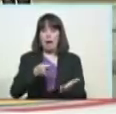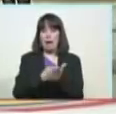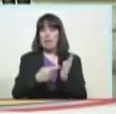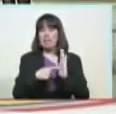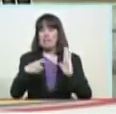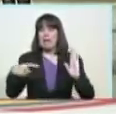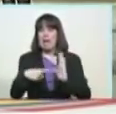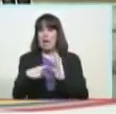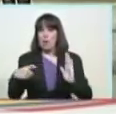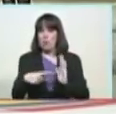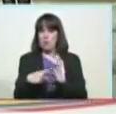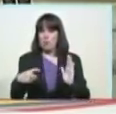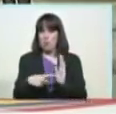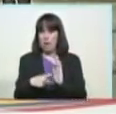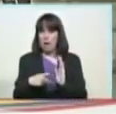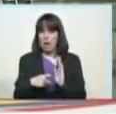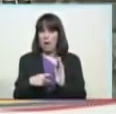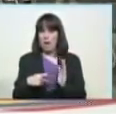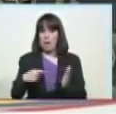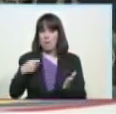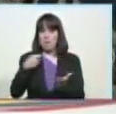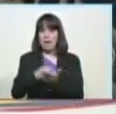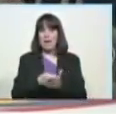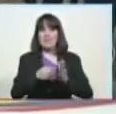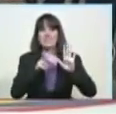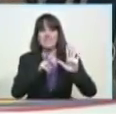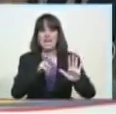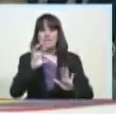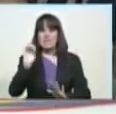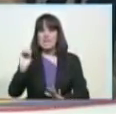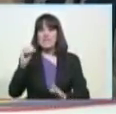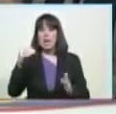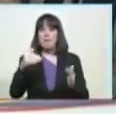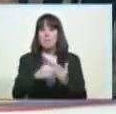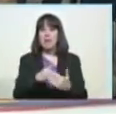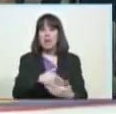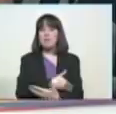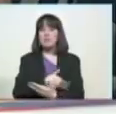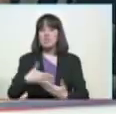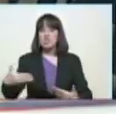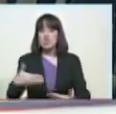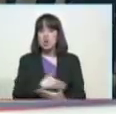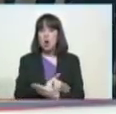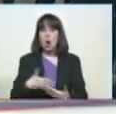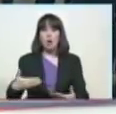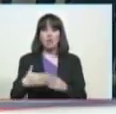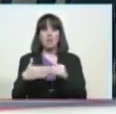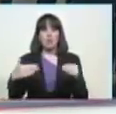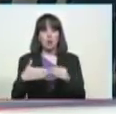externa la bicoca de 70 mil millones de dólares